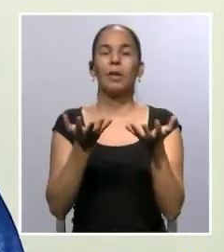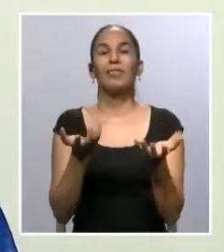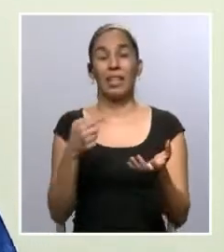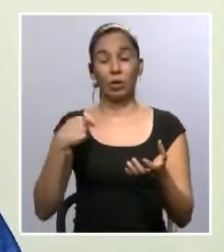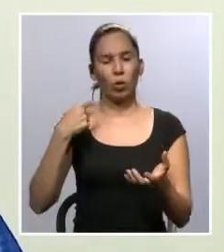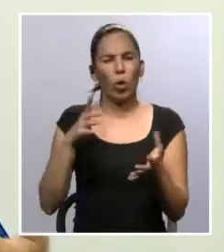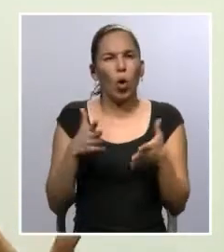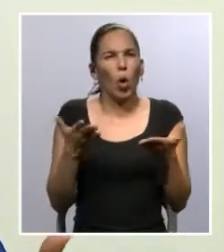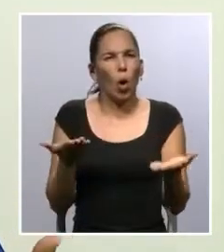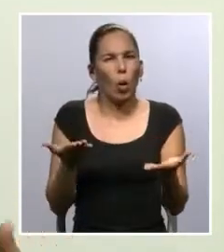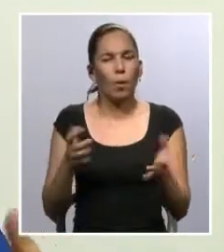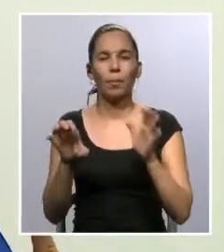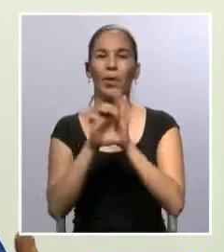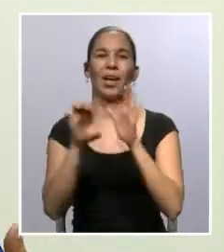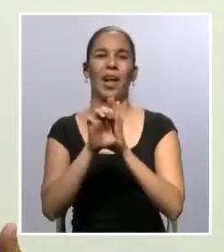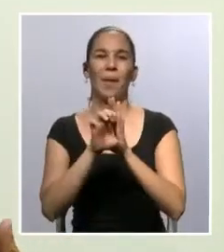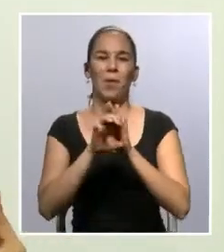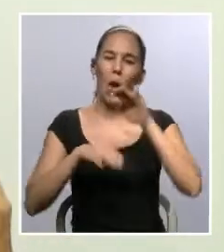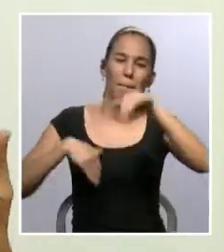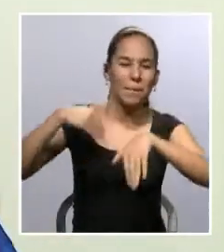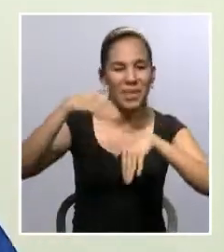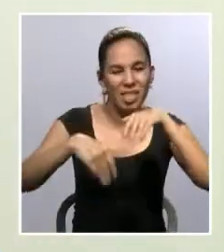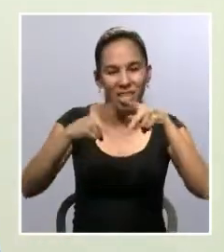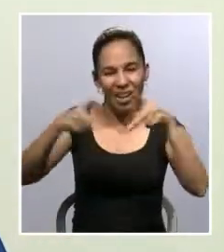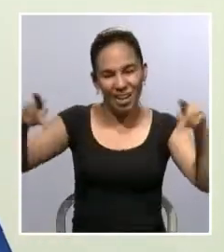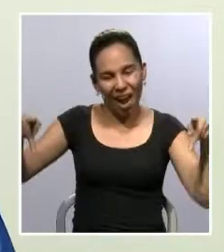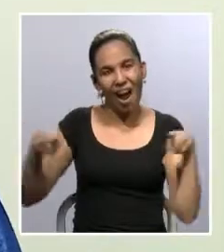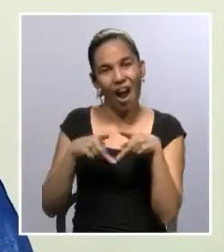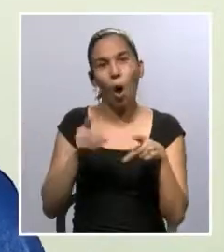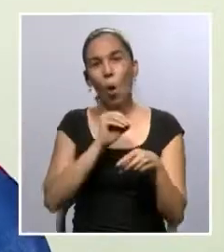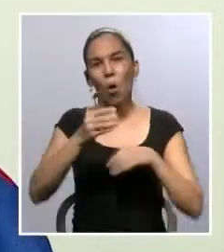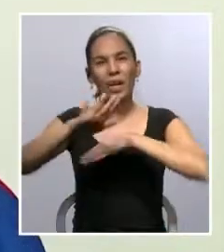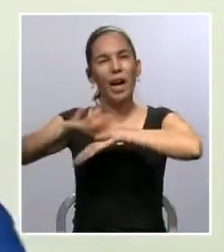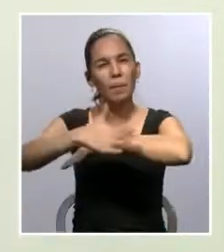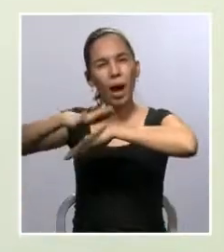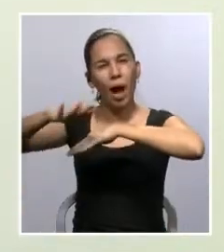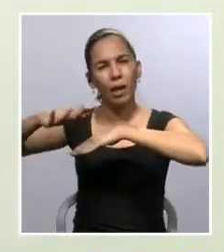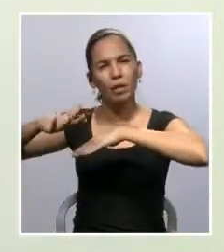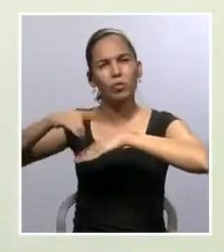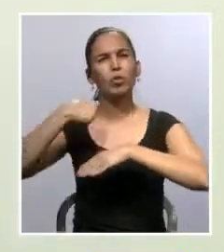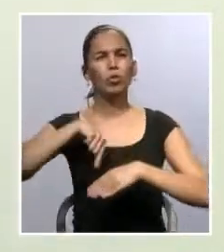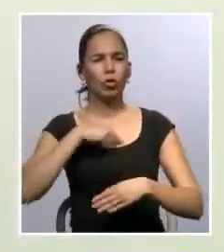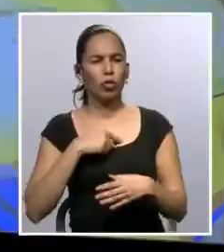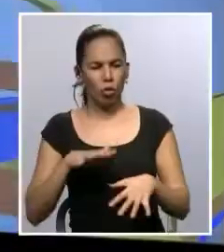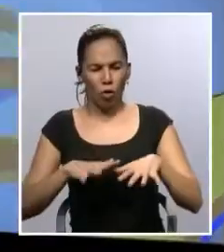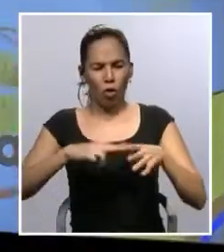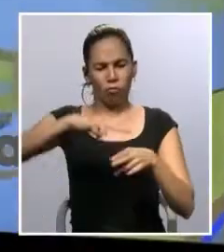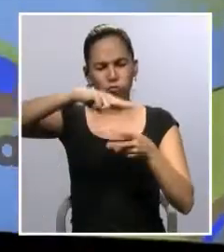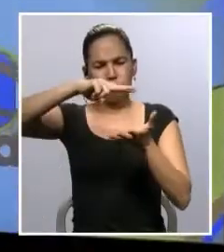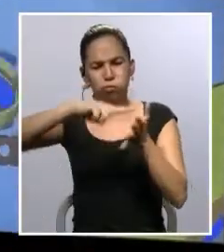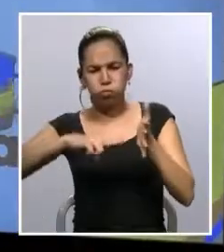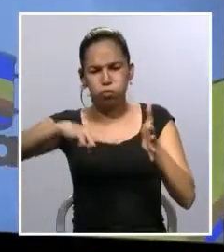nosotros estamos en una piscina o en el mar, flotando. ¿Qué hacemos para flotar, Víctor?